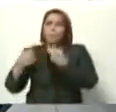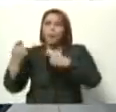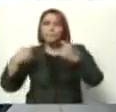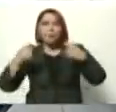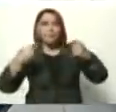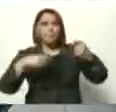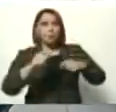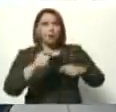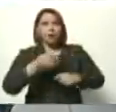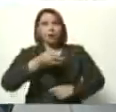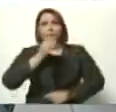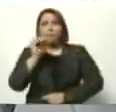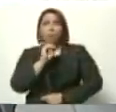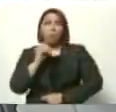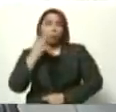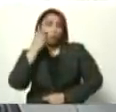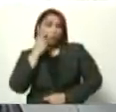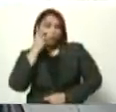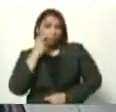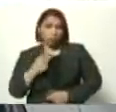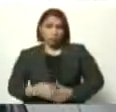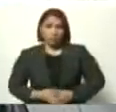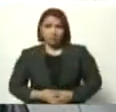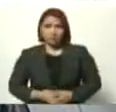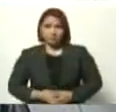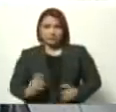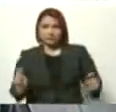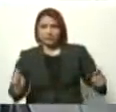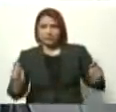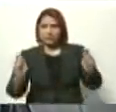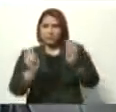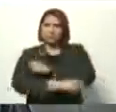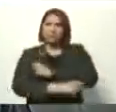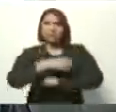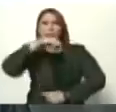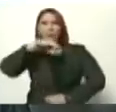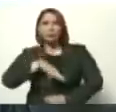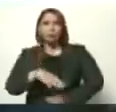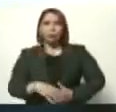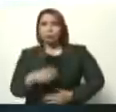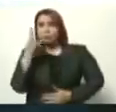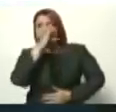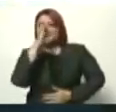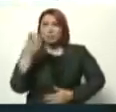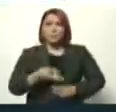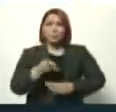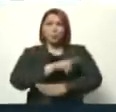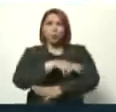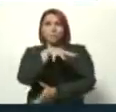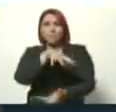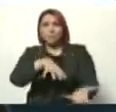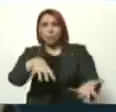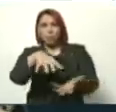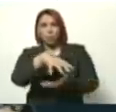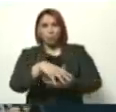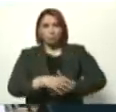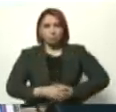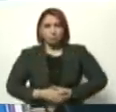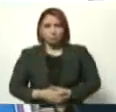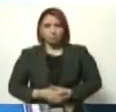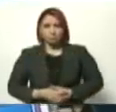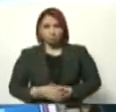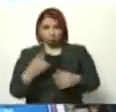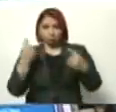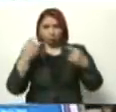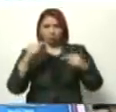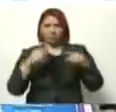cacao. Son transformaciones históricas que se dan en medio de la crisis. Y esta etapa